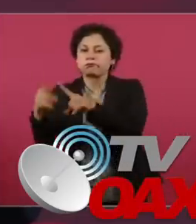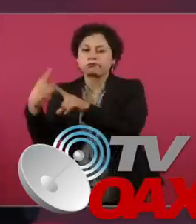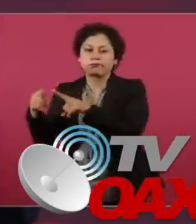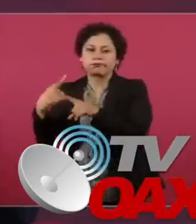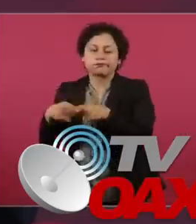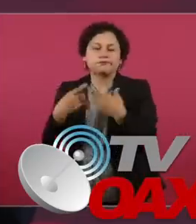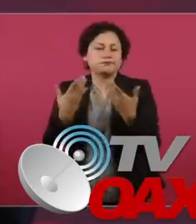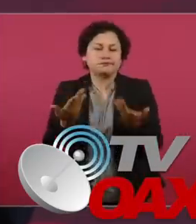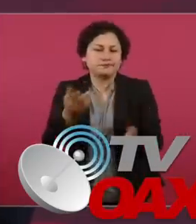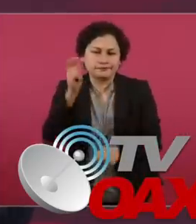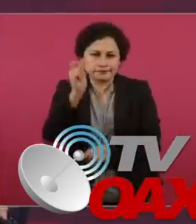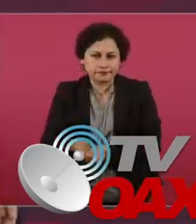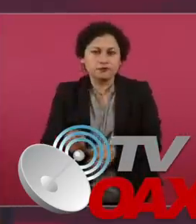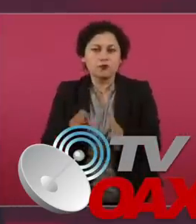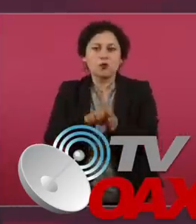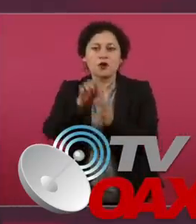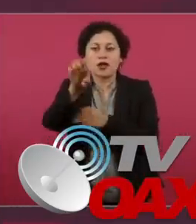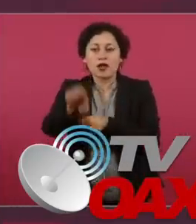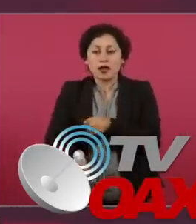una relación.